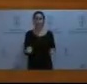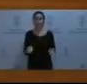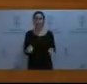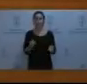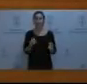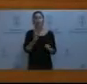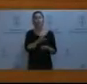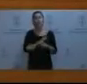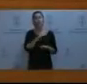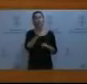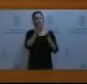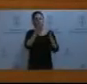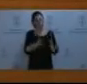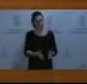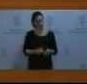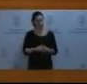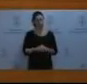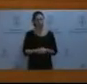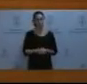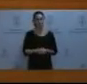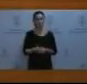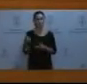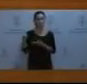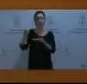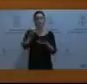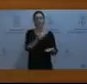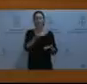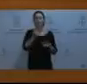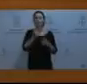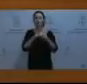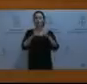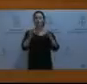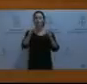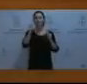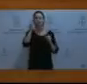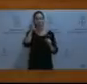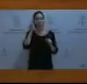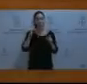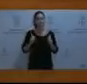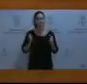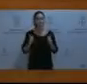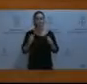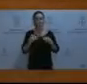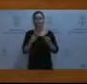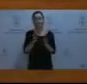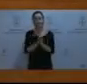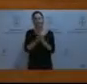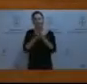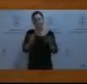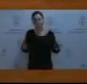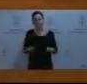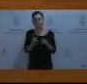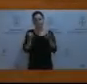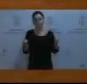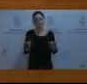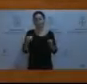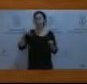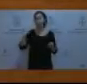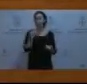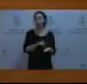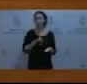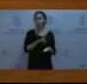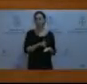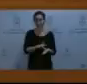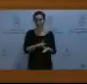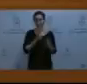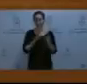al consejero es que esto, que es un legado de todos los asturianos, debería ser objeto de revistas científicas, de artículos, como lo fue. Debería ser objeto,